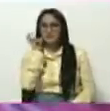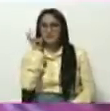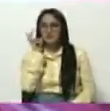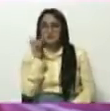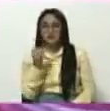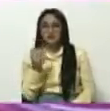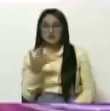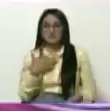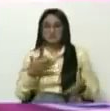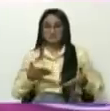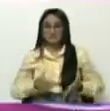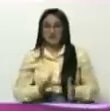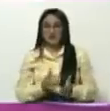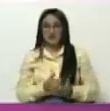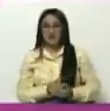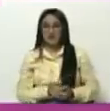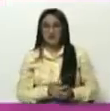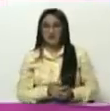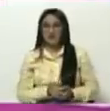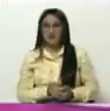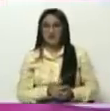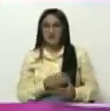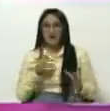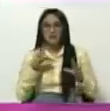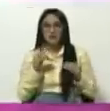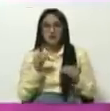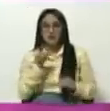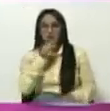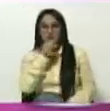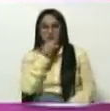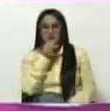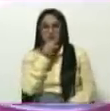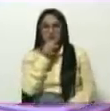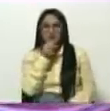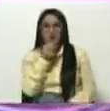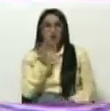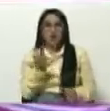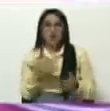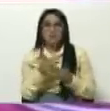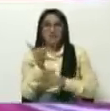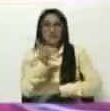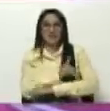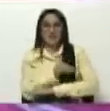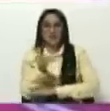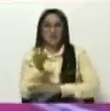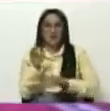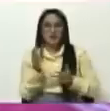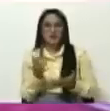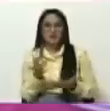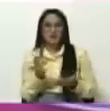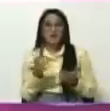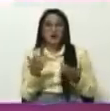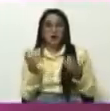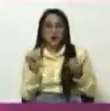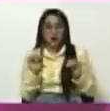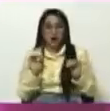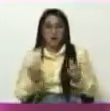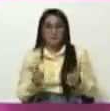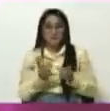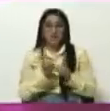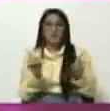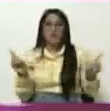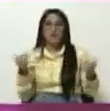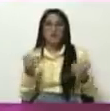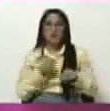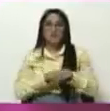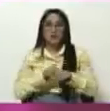Sabaneta natal que hablaban los viejos de que cayó la dictadura, de que llegó la democracia, de que ahora sí viene un